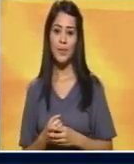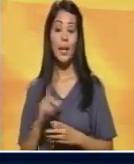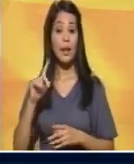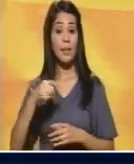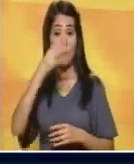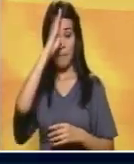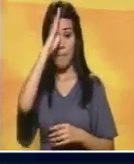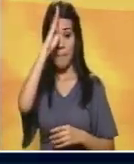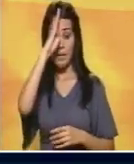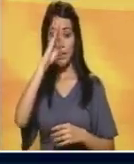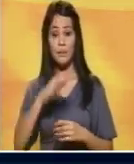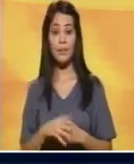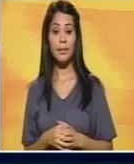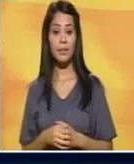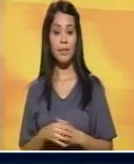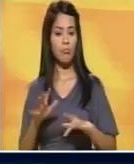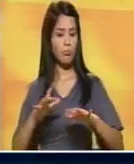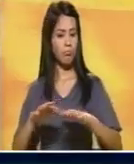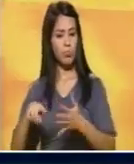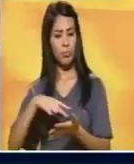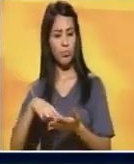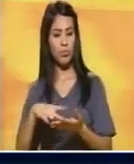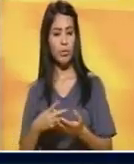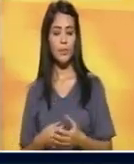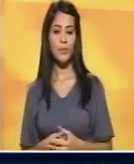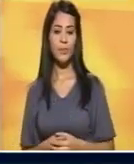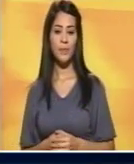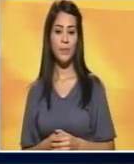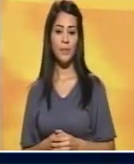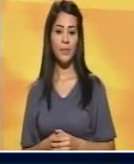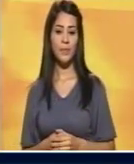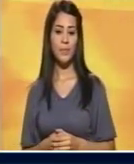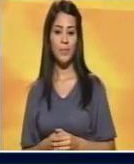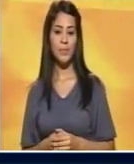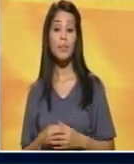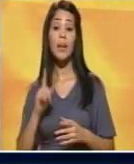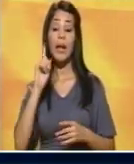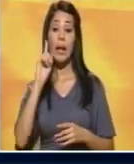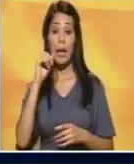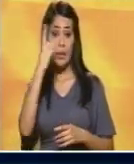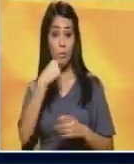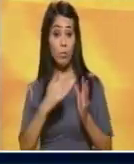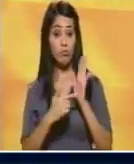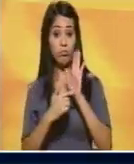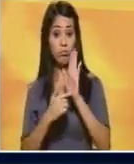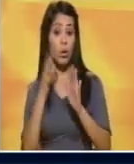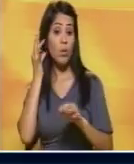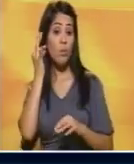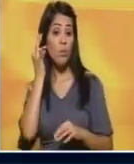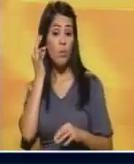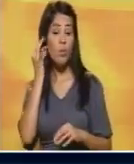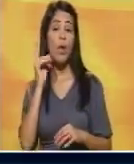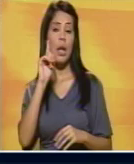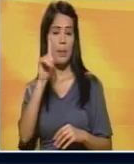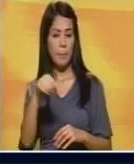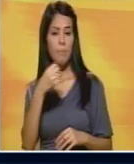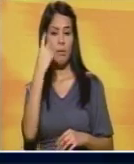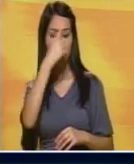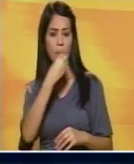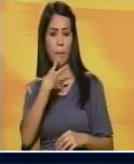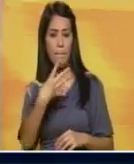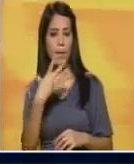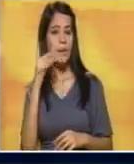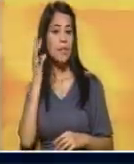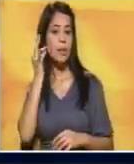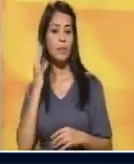vals de una compositora venezolana y bailó joropo. La protagonista de Ellas también son bellas fue Andrea Rodríguez, quien además de contar